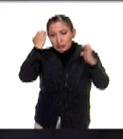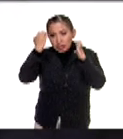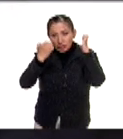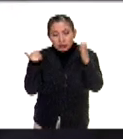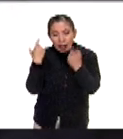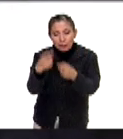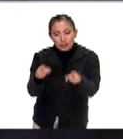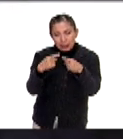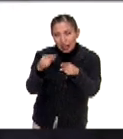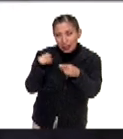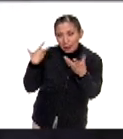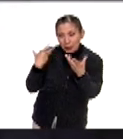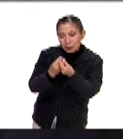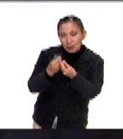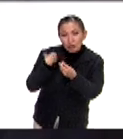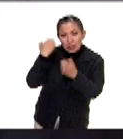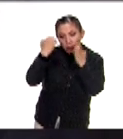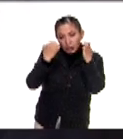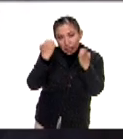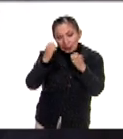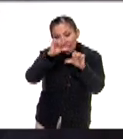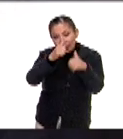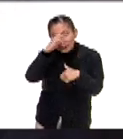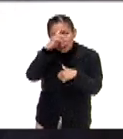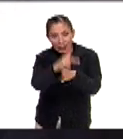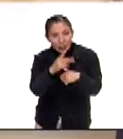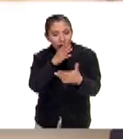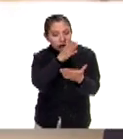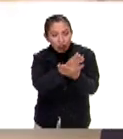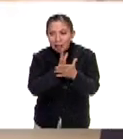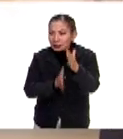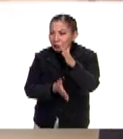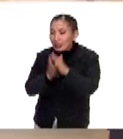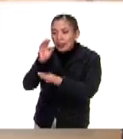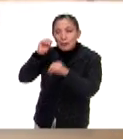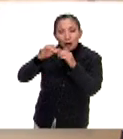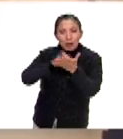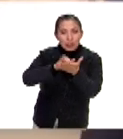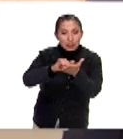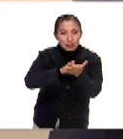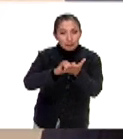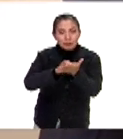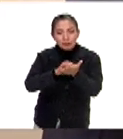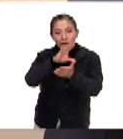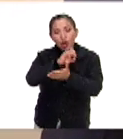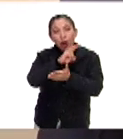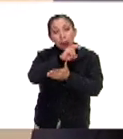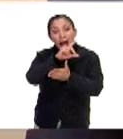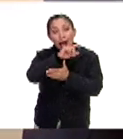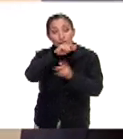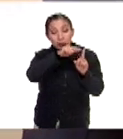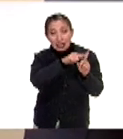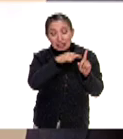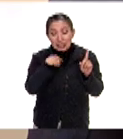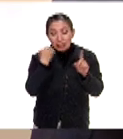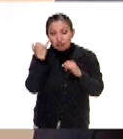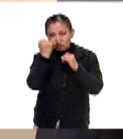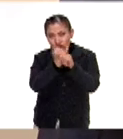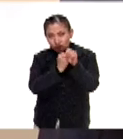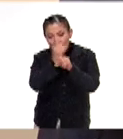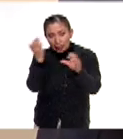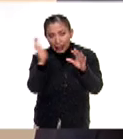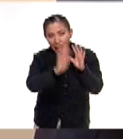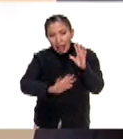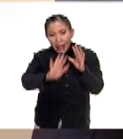de los conciertos que acompañaban a una exposición de arte mexicano que se iba a montar en Nueva York. Covarrubias era el curador de la